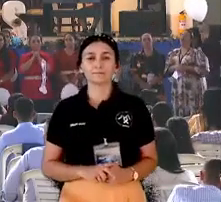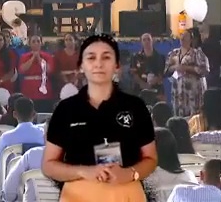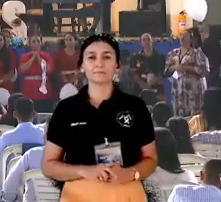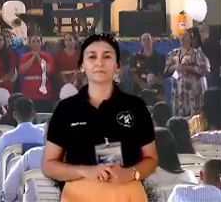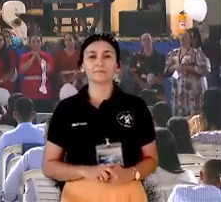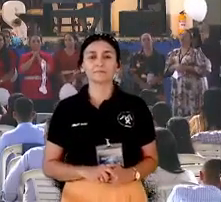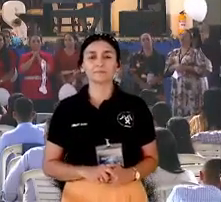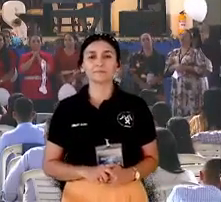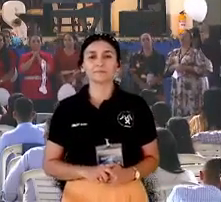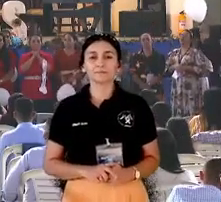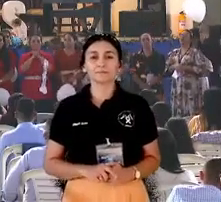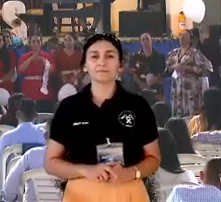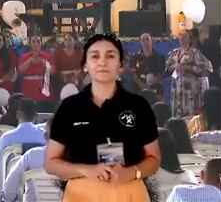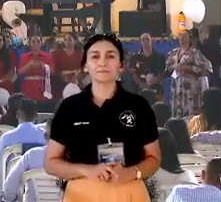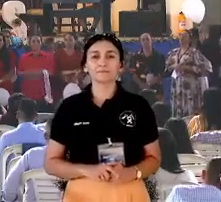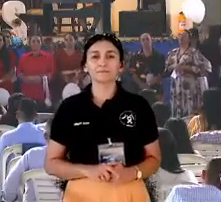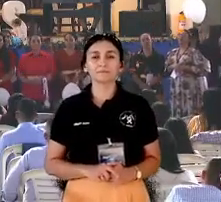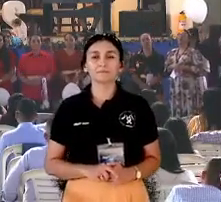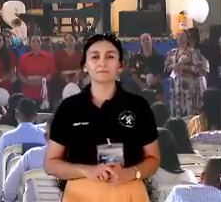Yolima Silva.